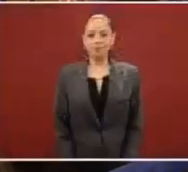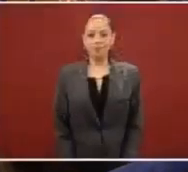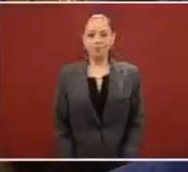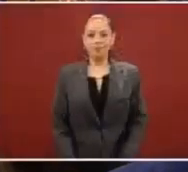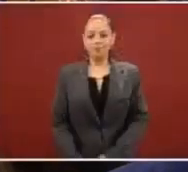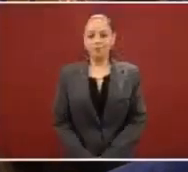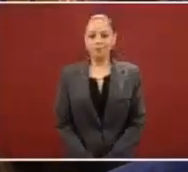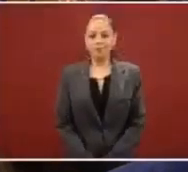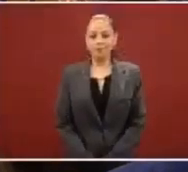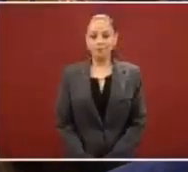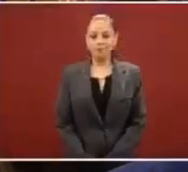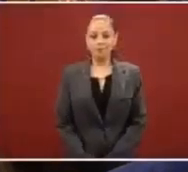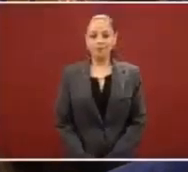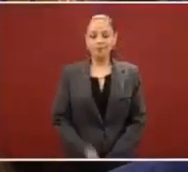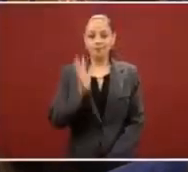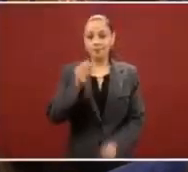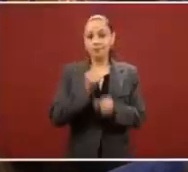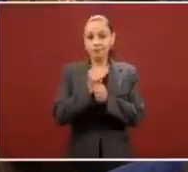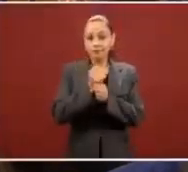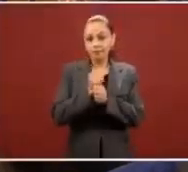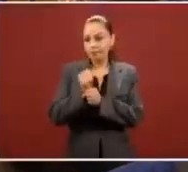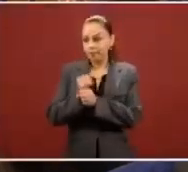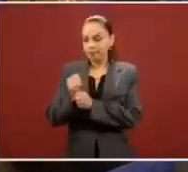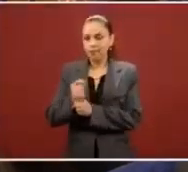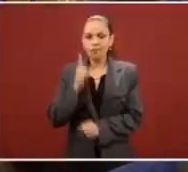Investigamos y era un fraude completo.